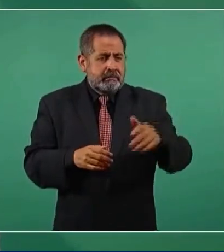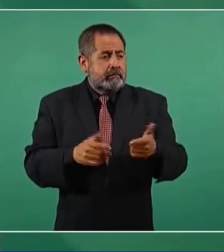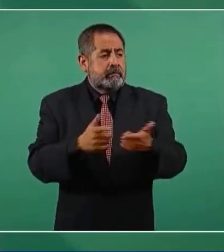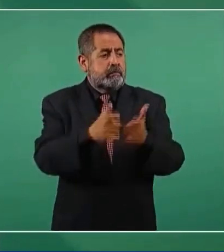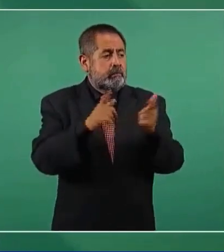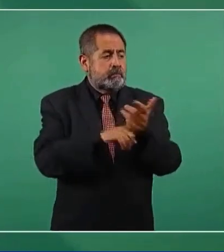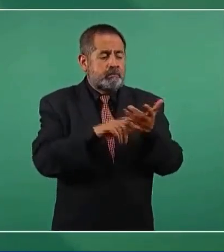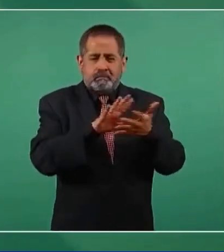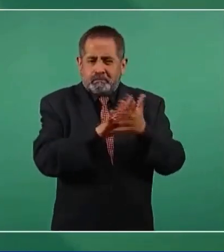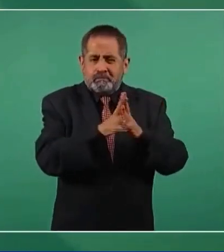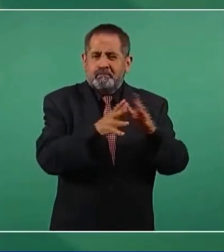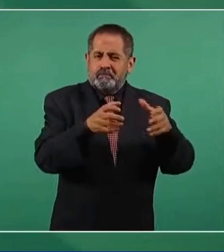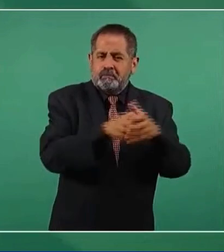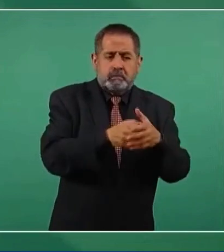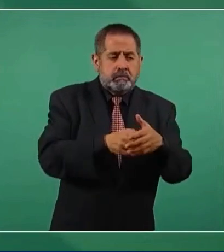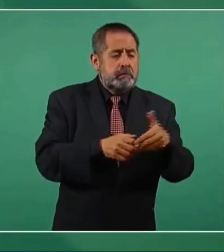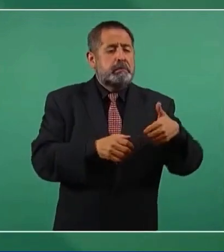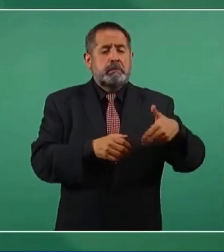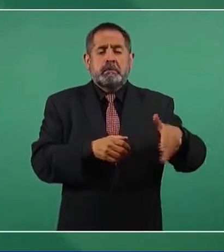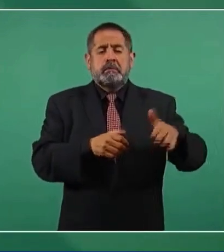grupos